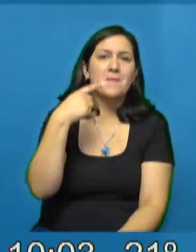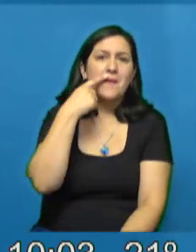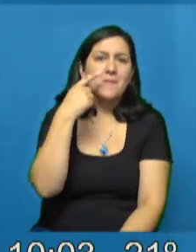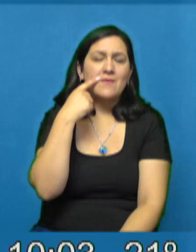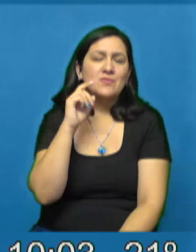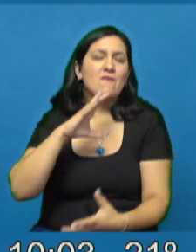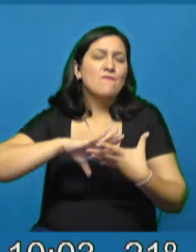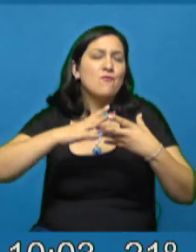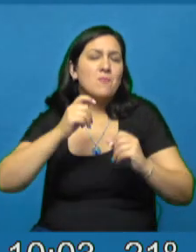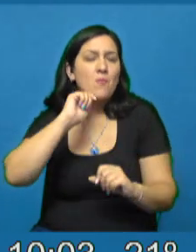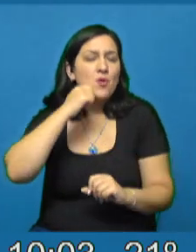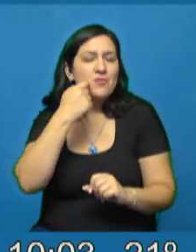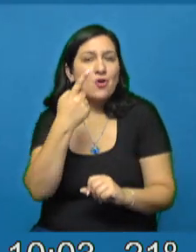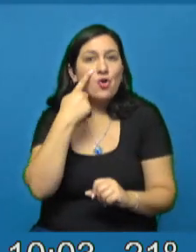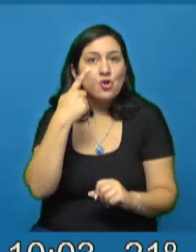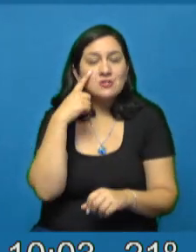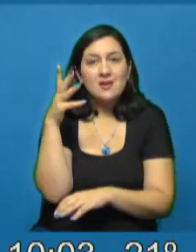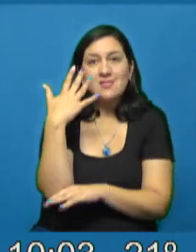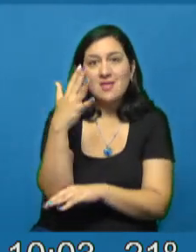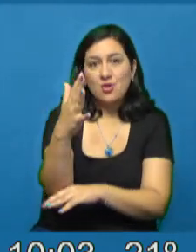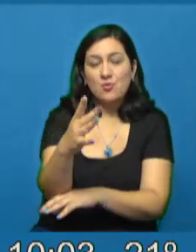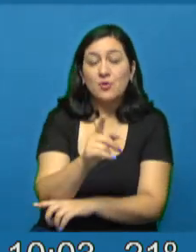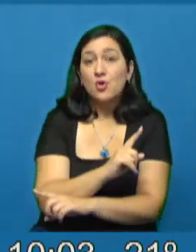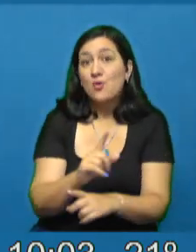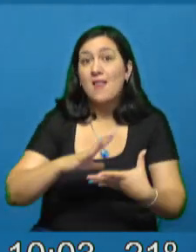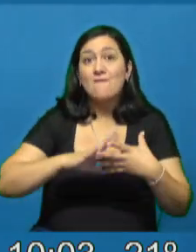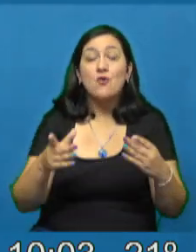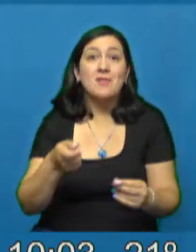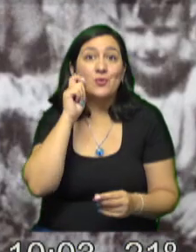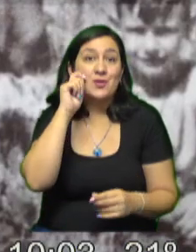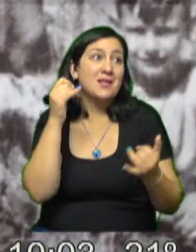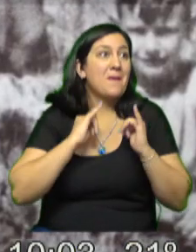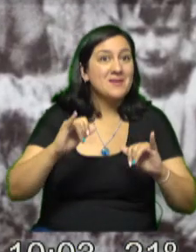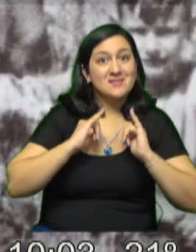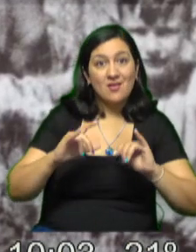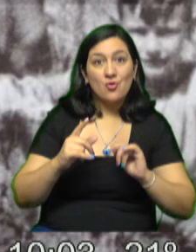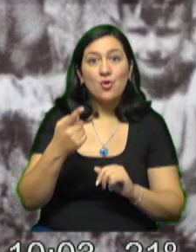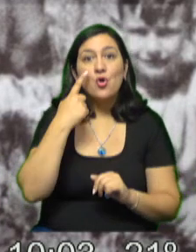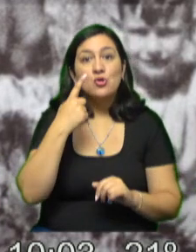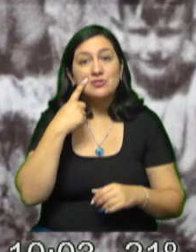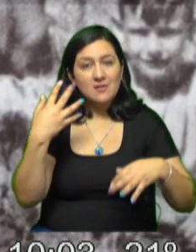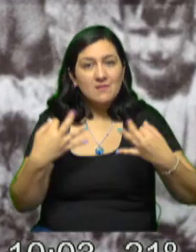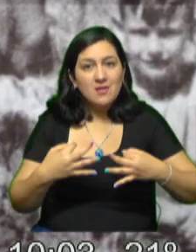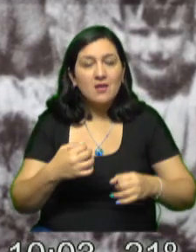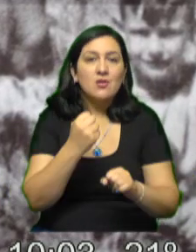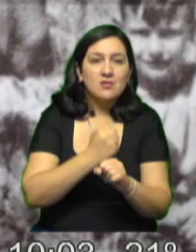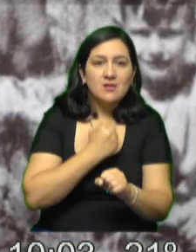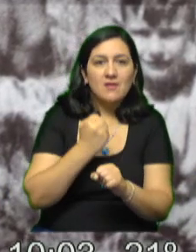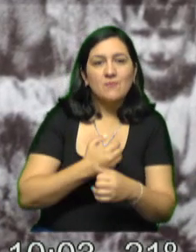linda de conocer el interior, porque no es la manera del turista o del que va paseando. Es la manera del que está